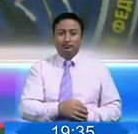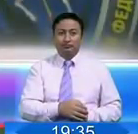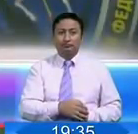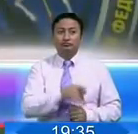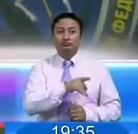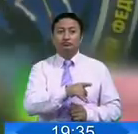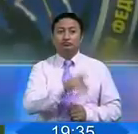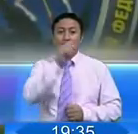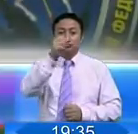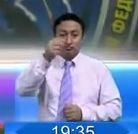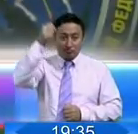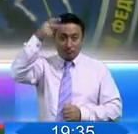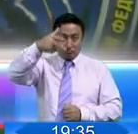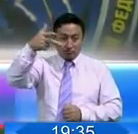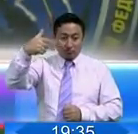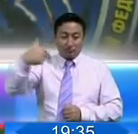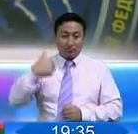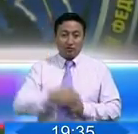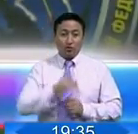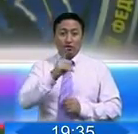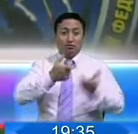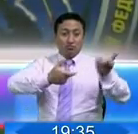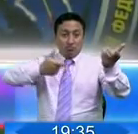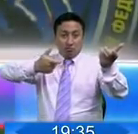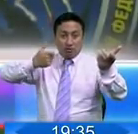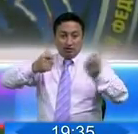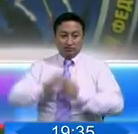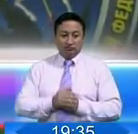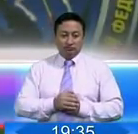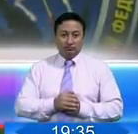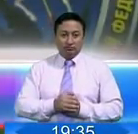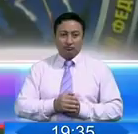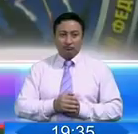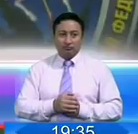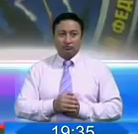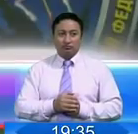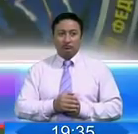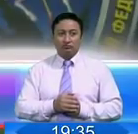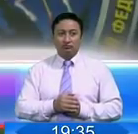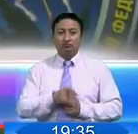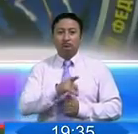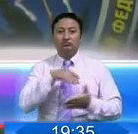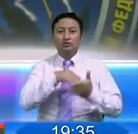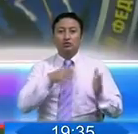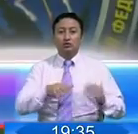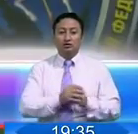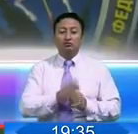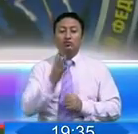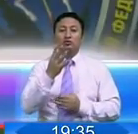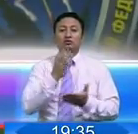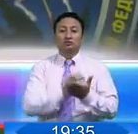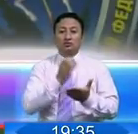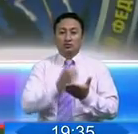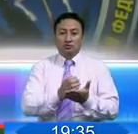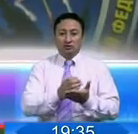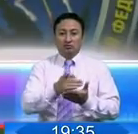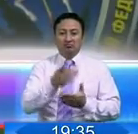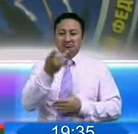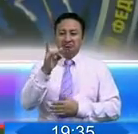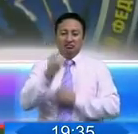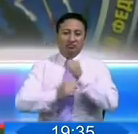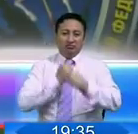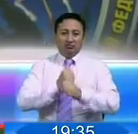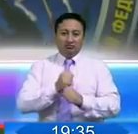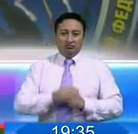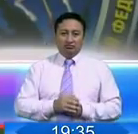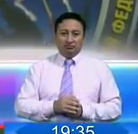las grabaciones de vídeo, tenía en sus manos una escopeta. Resultó ser Vladislav Raslikov, estudiante de cuarto curso del centro, de 18 años.